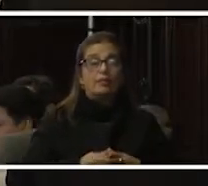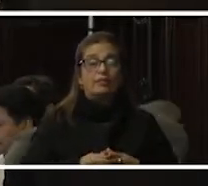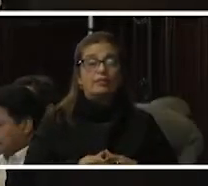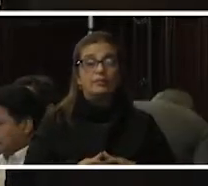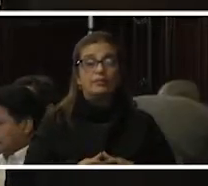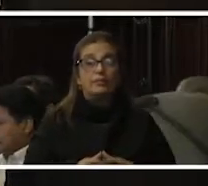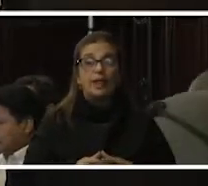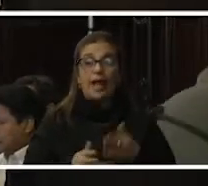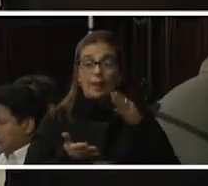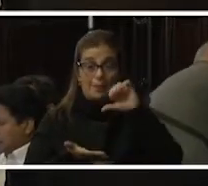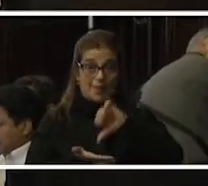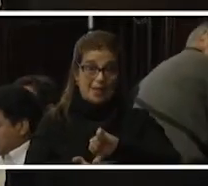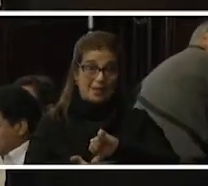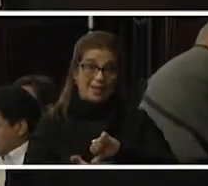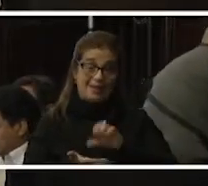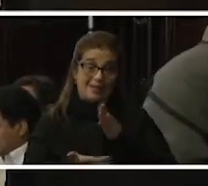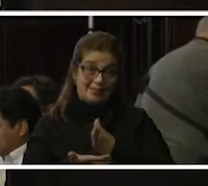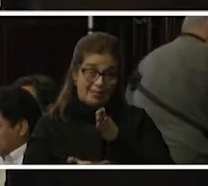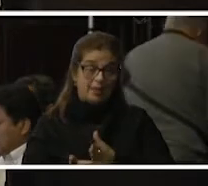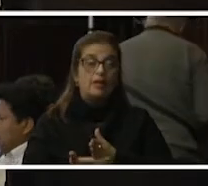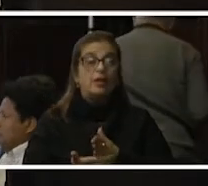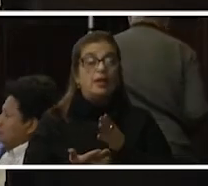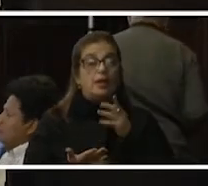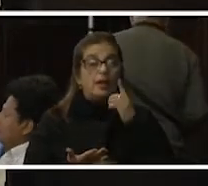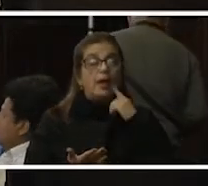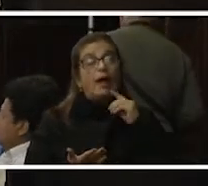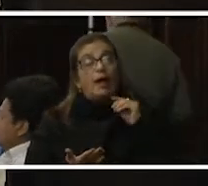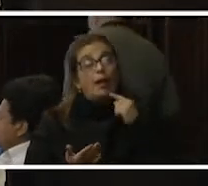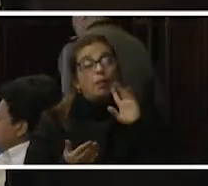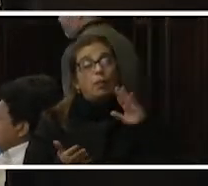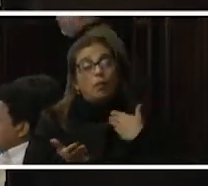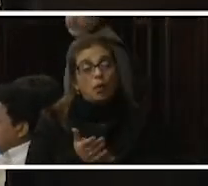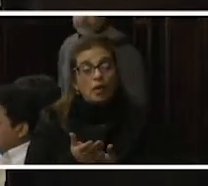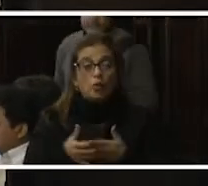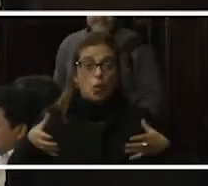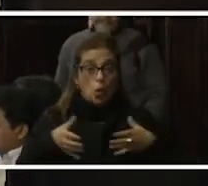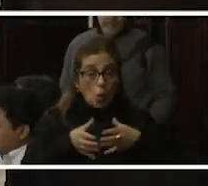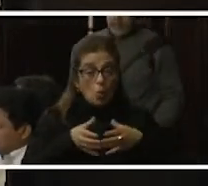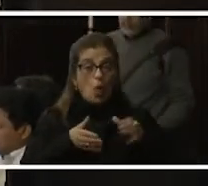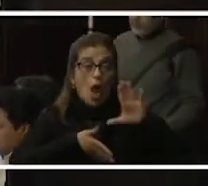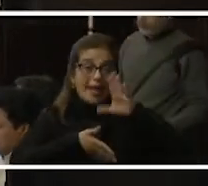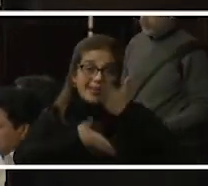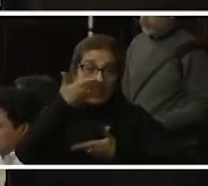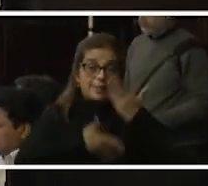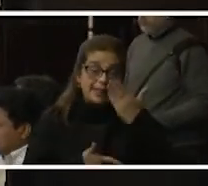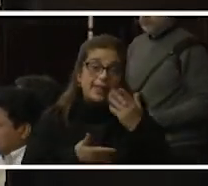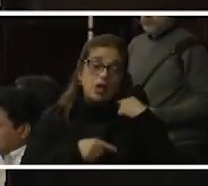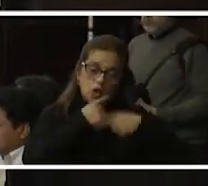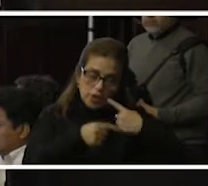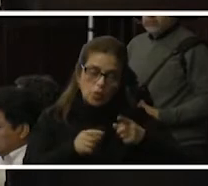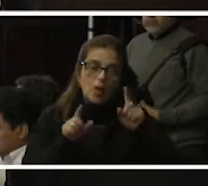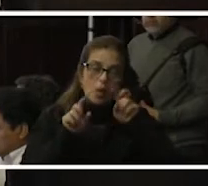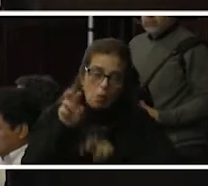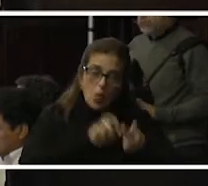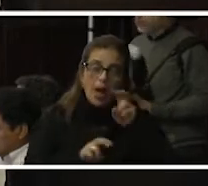oficial de la Nación. Recomendamos que la Comisión Interamericana continúe el proceso, medidas cautelares relacionadas a